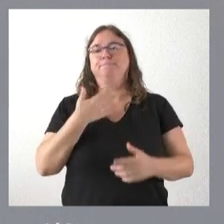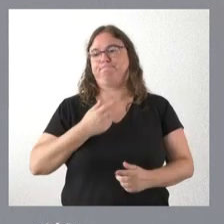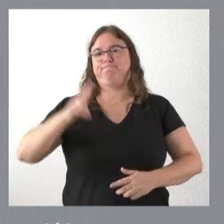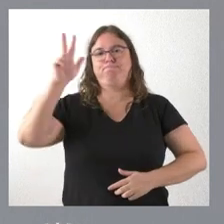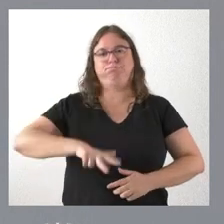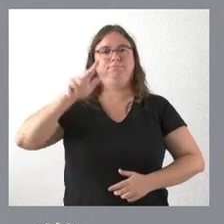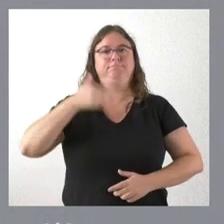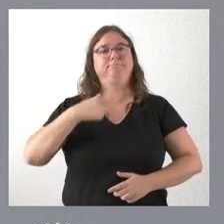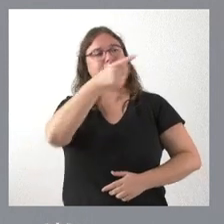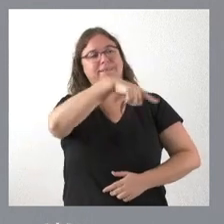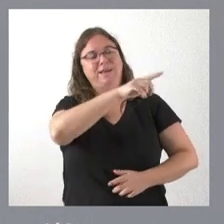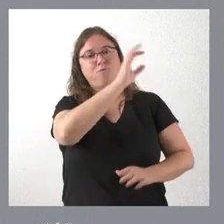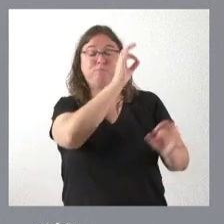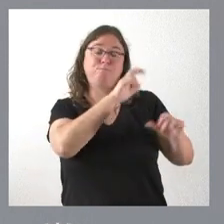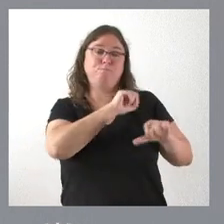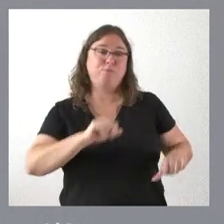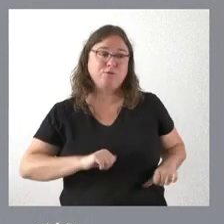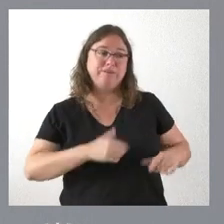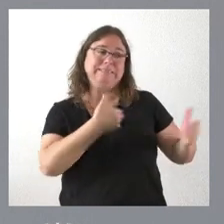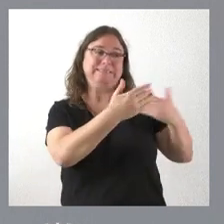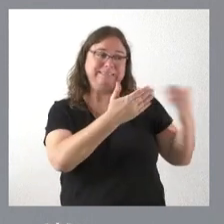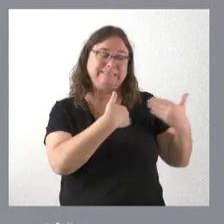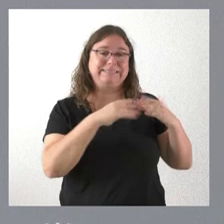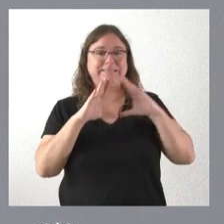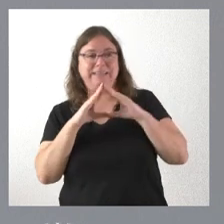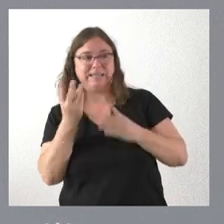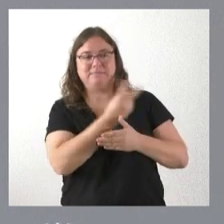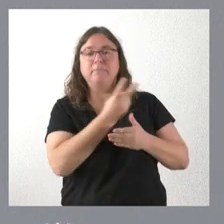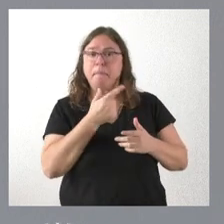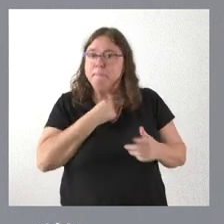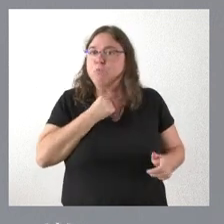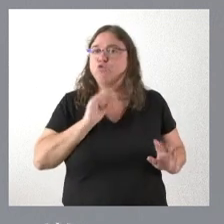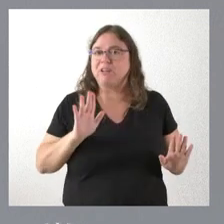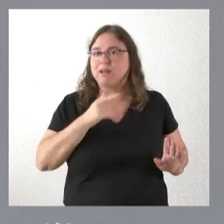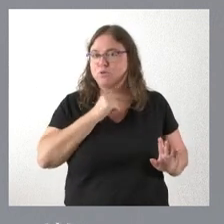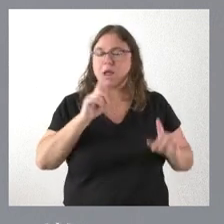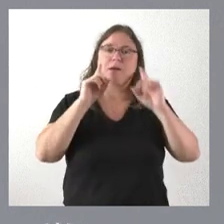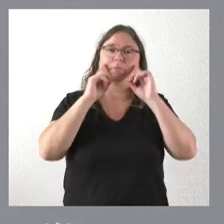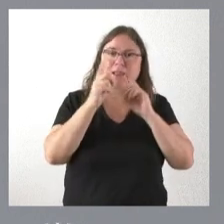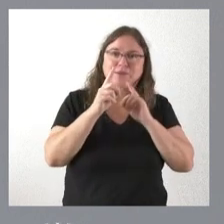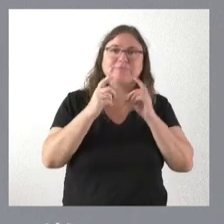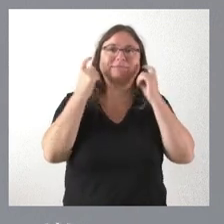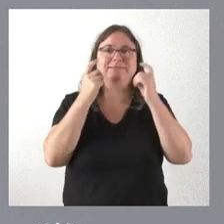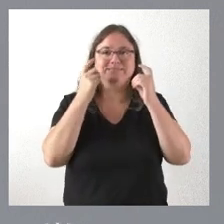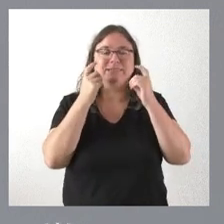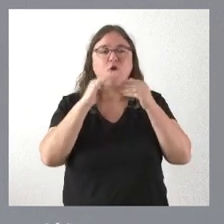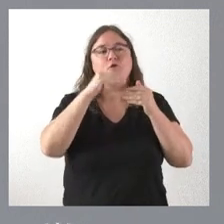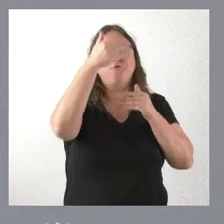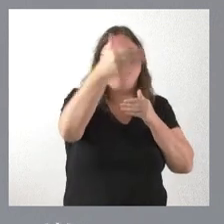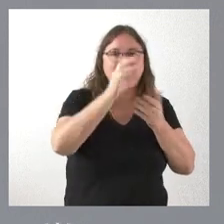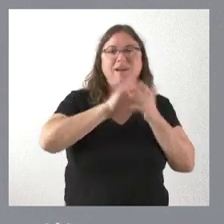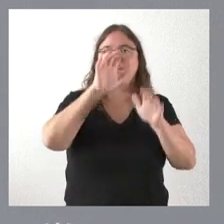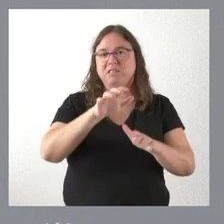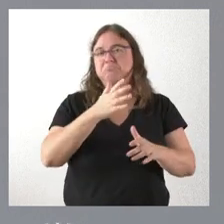de la otra parte en la que están trabajando ahora las diócesis con oporto a otros Nos gustaría no es la primera vez que tenemos esta presenta fuera de Castilla y León